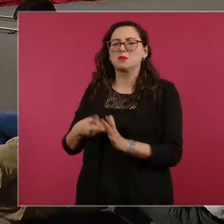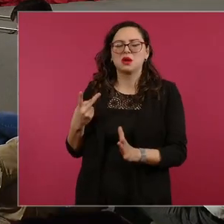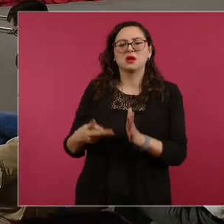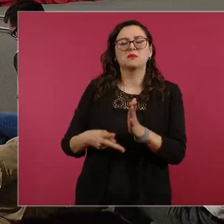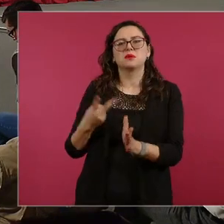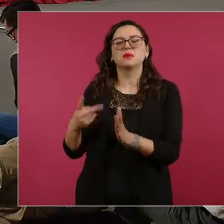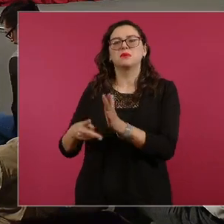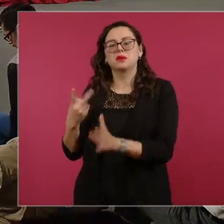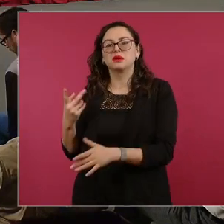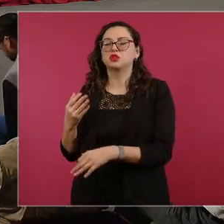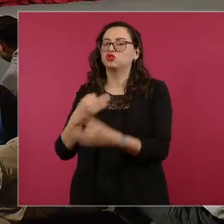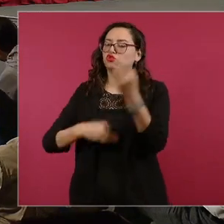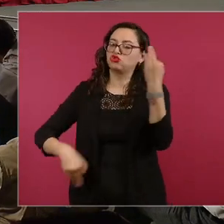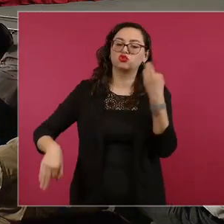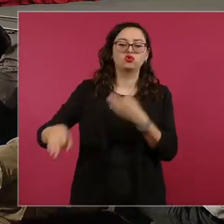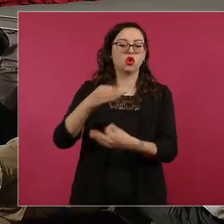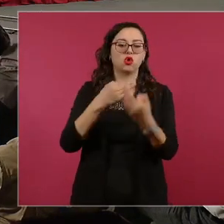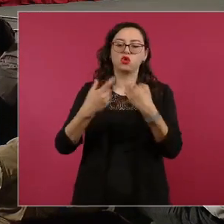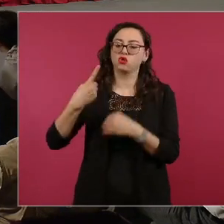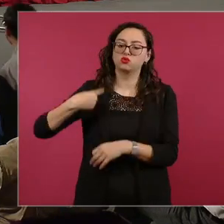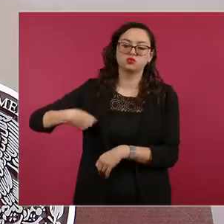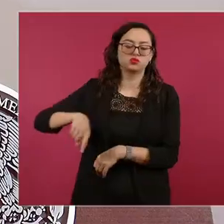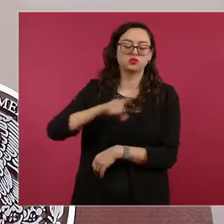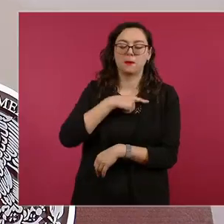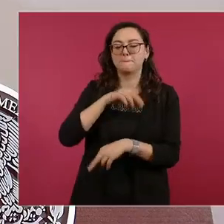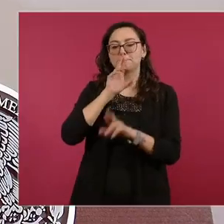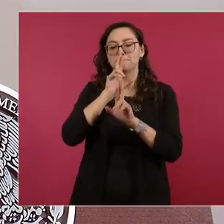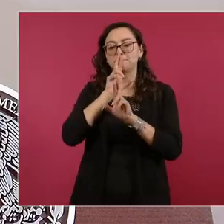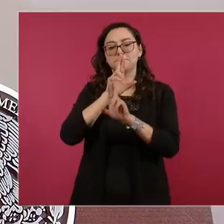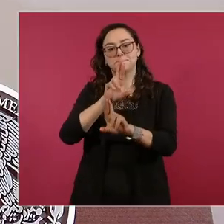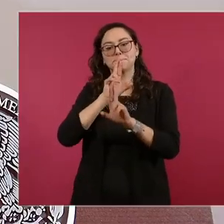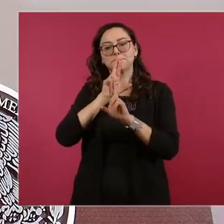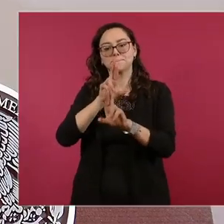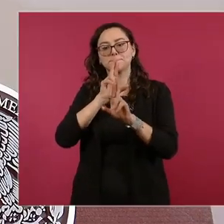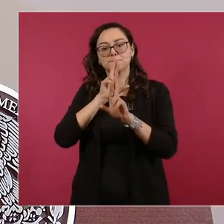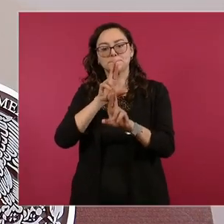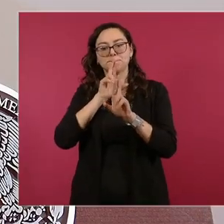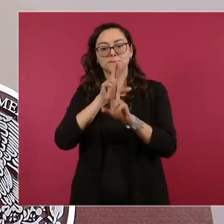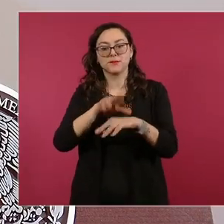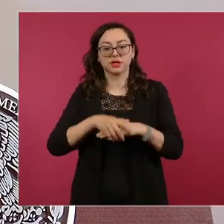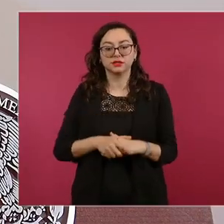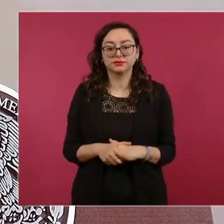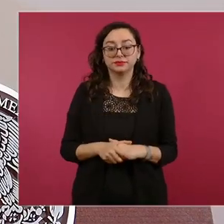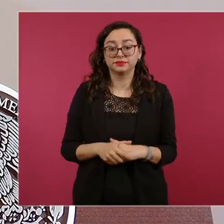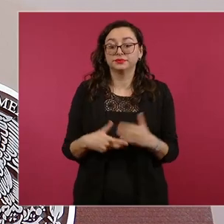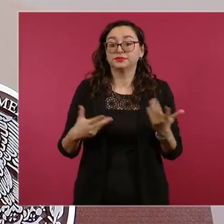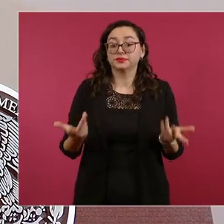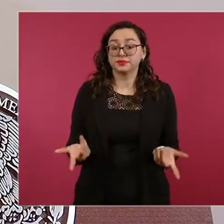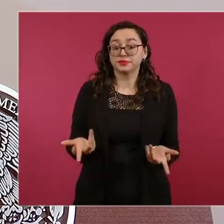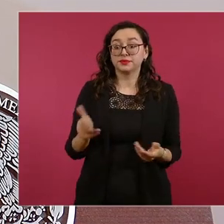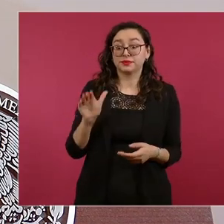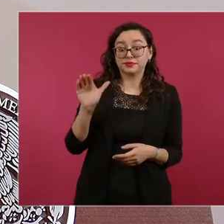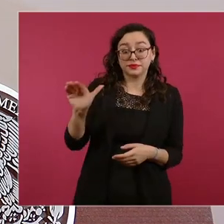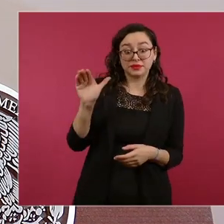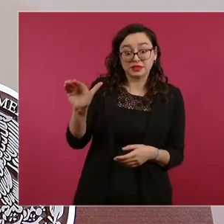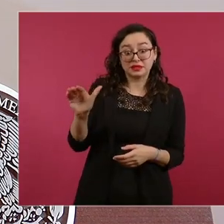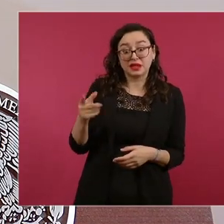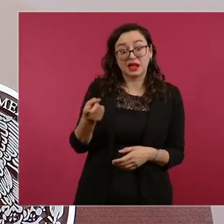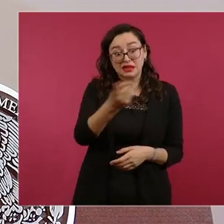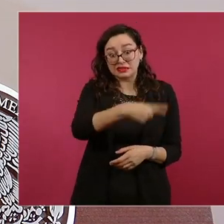se ha sido muy enfático por parte de la defensa de la autoridad fiscal que se está en presencia de